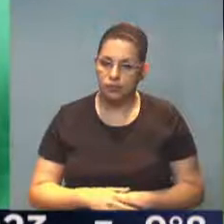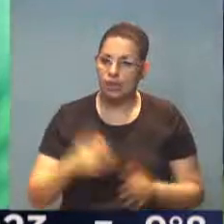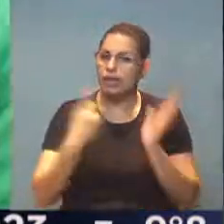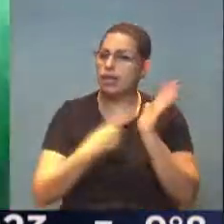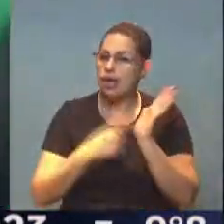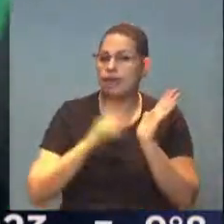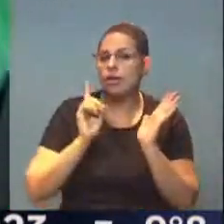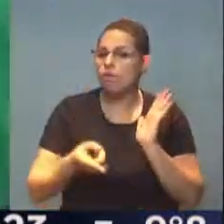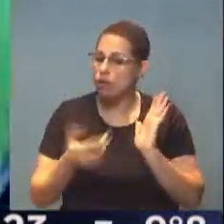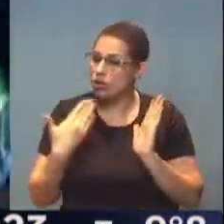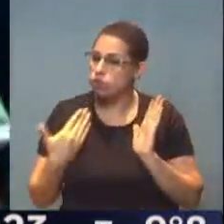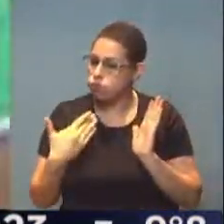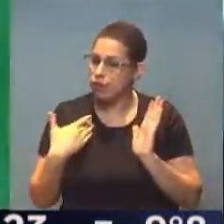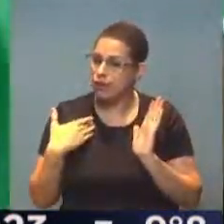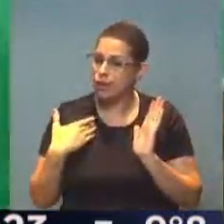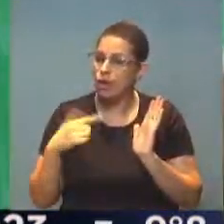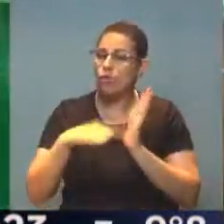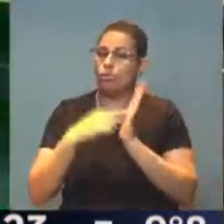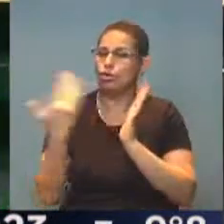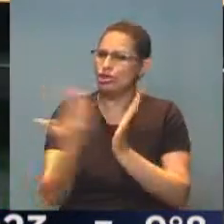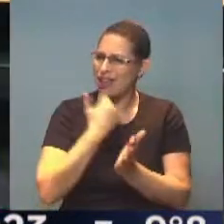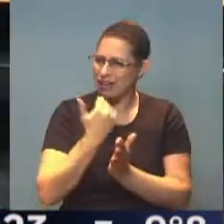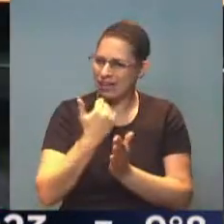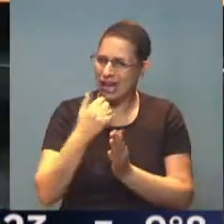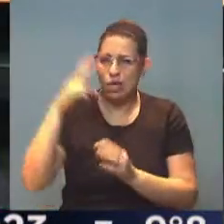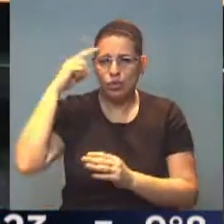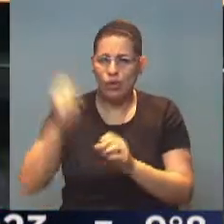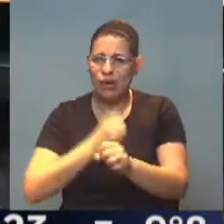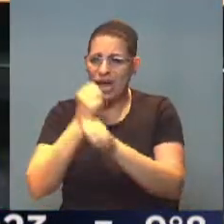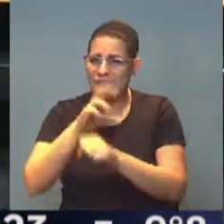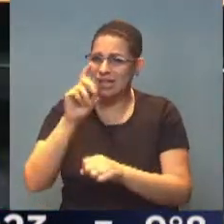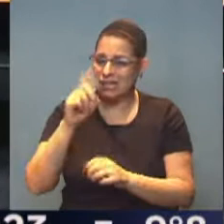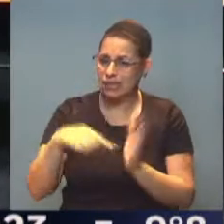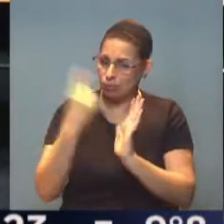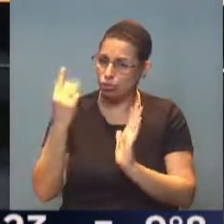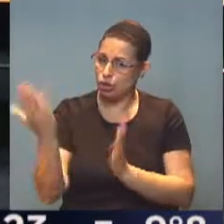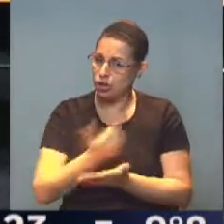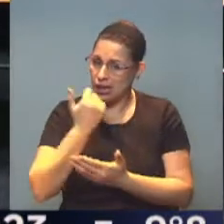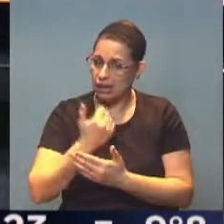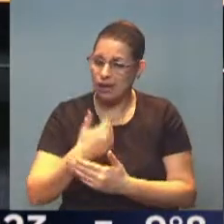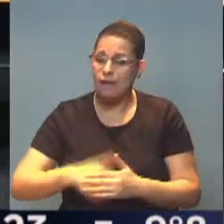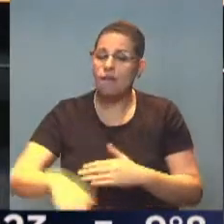reglamento, podría ser una quita de puntos entre 9 y 30 unidades. Lo